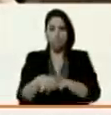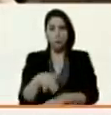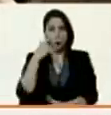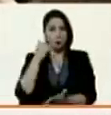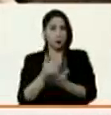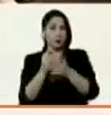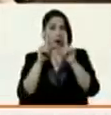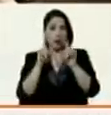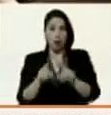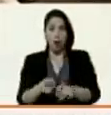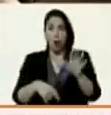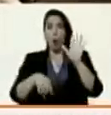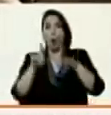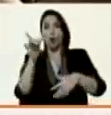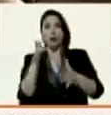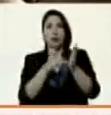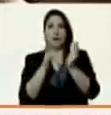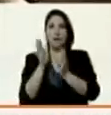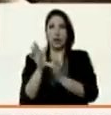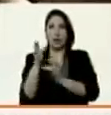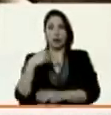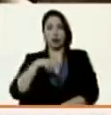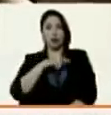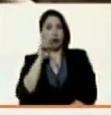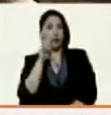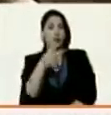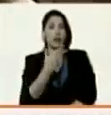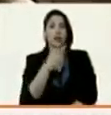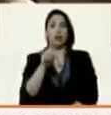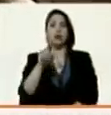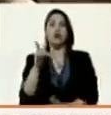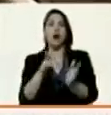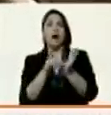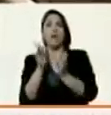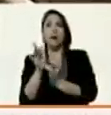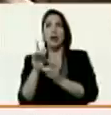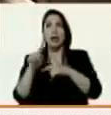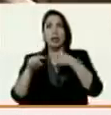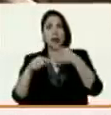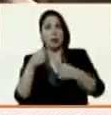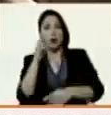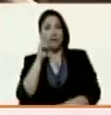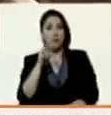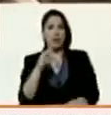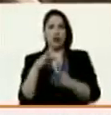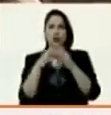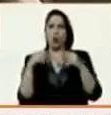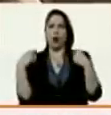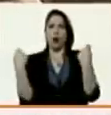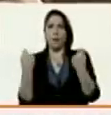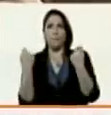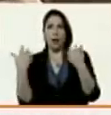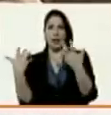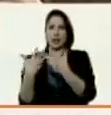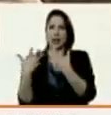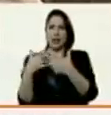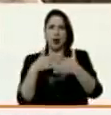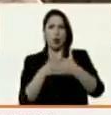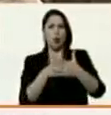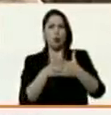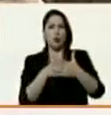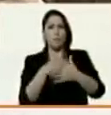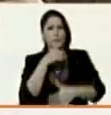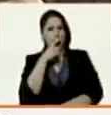11 de abril así que le hemos visto prueba 31 de abril lo hemos visto a prueba en toda esta campaña esta guerra contra nicolás maduro